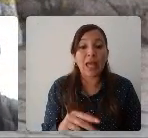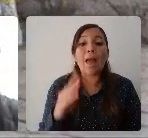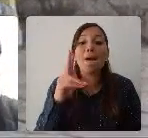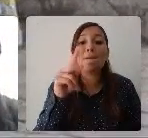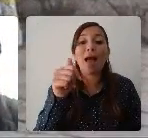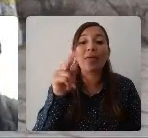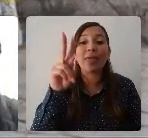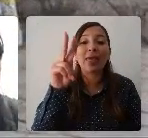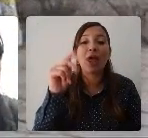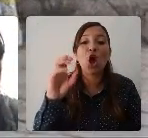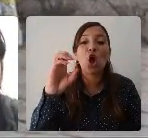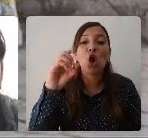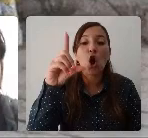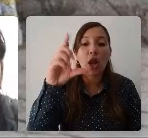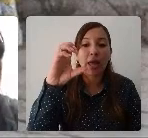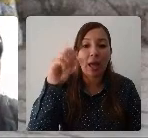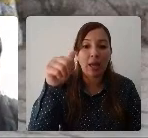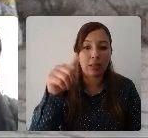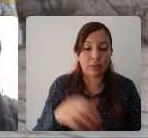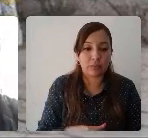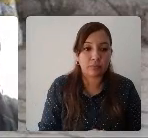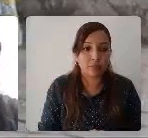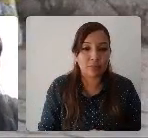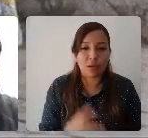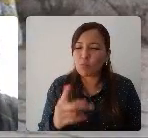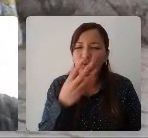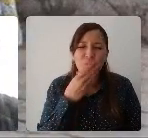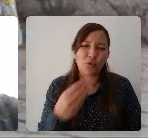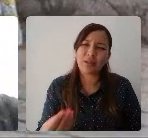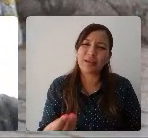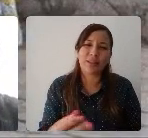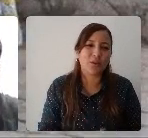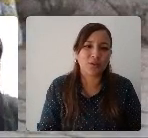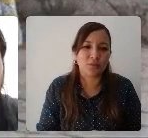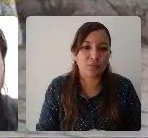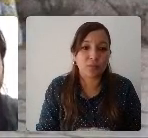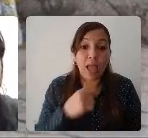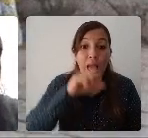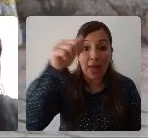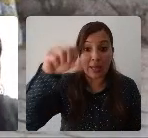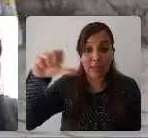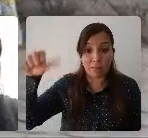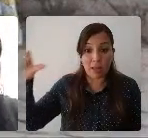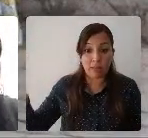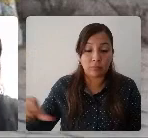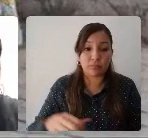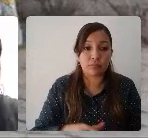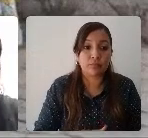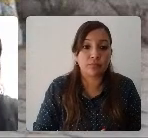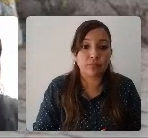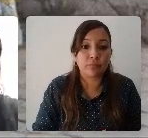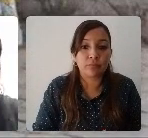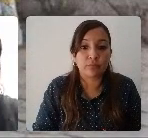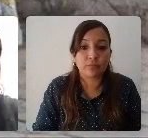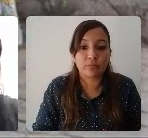Colca, justamente en este interesante destino donde, pues cuando hablamos de Arequipa, lo primero que se nos viene a la mente